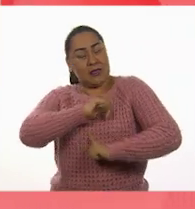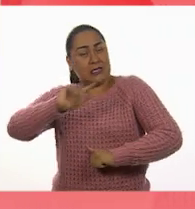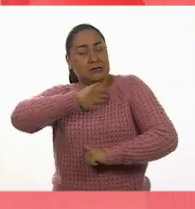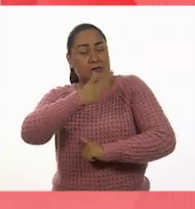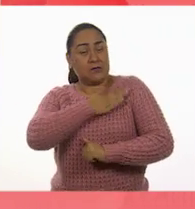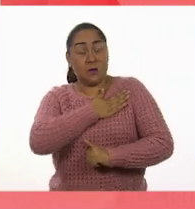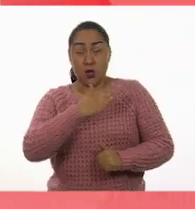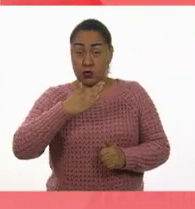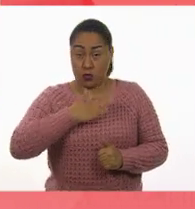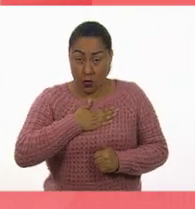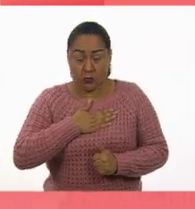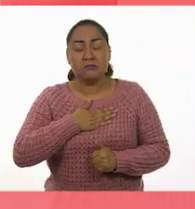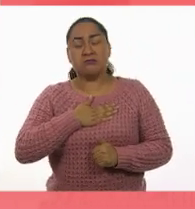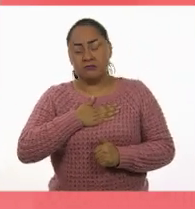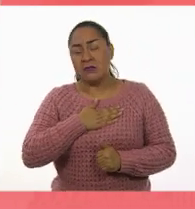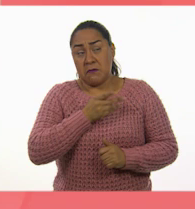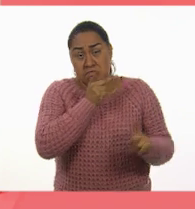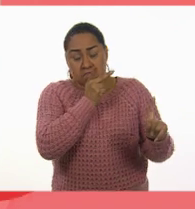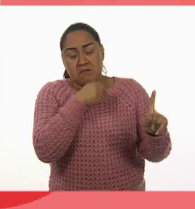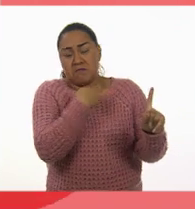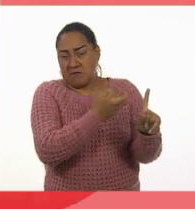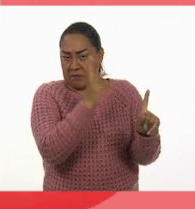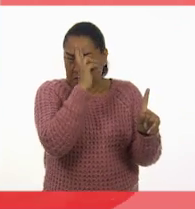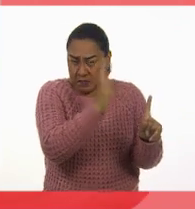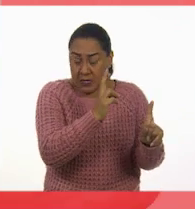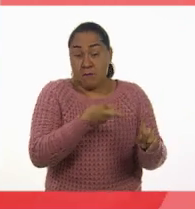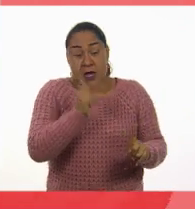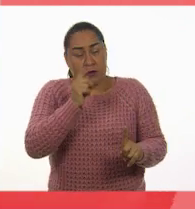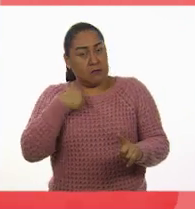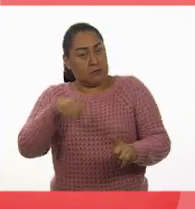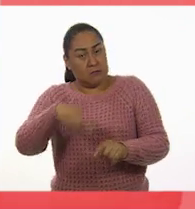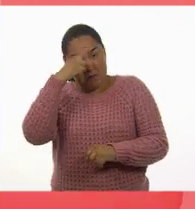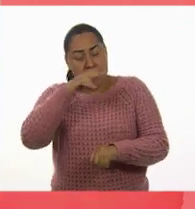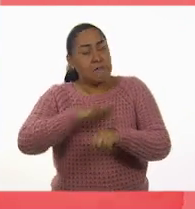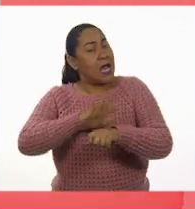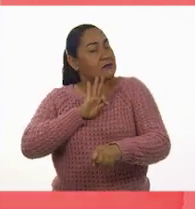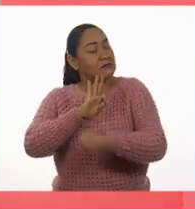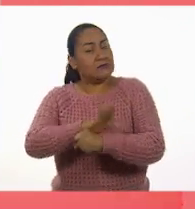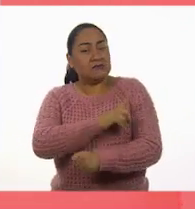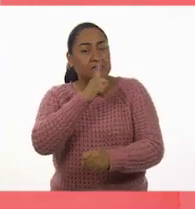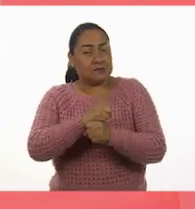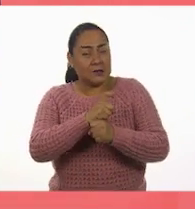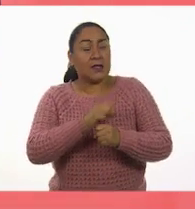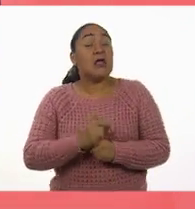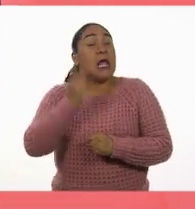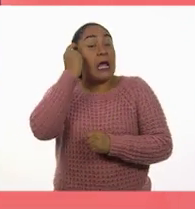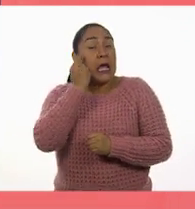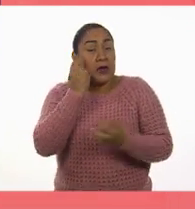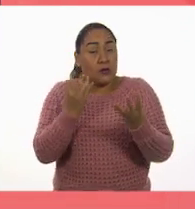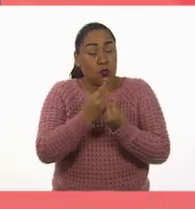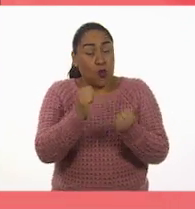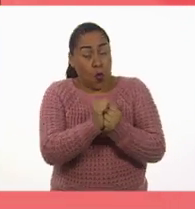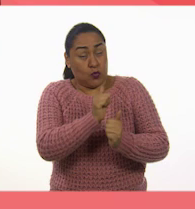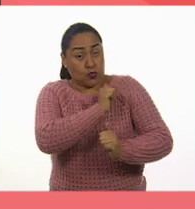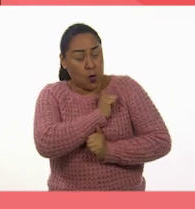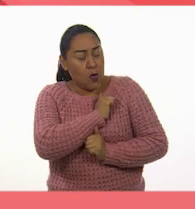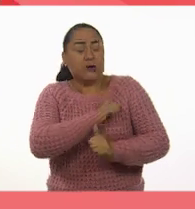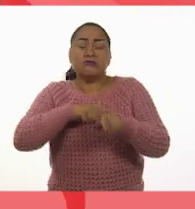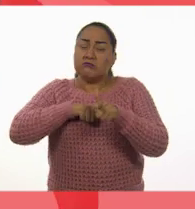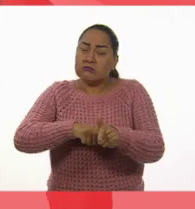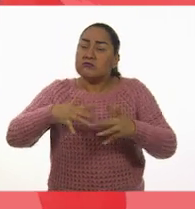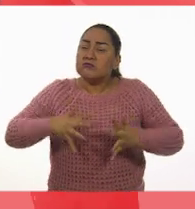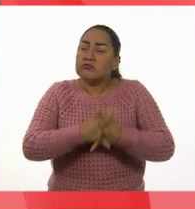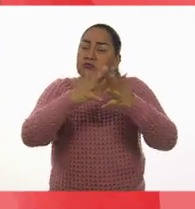Yo he respetado siempre a mi padre, pero mi patria es primero. Guerrero y sus soldados continuaron con la lucha al